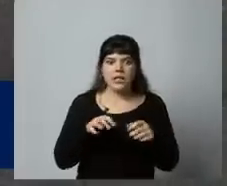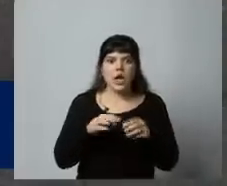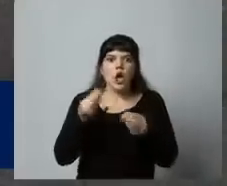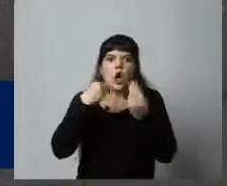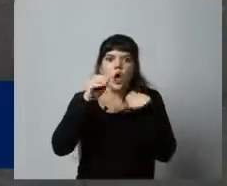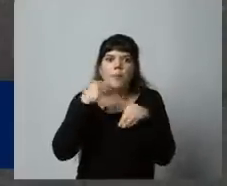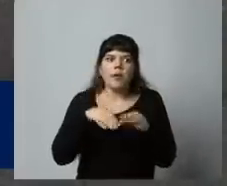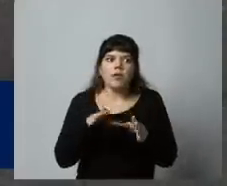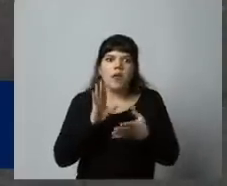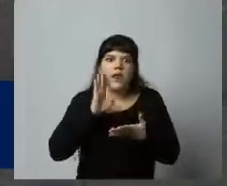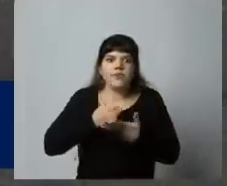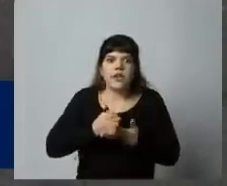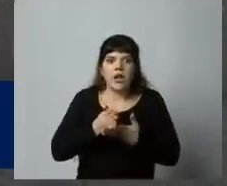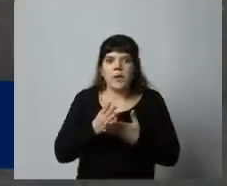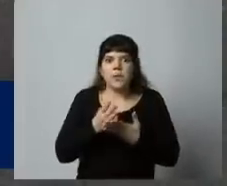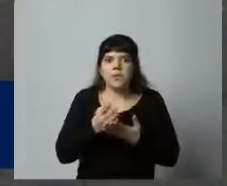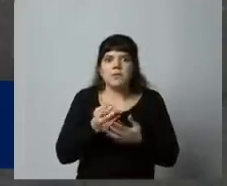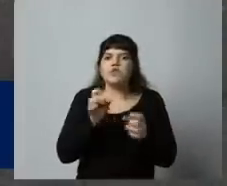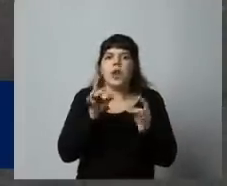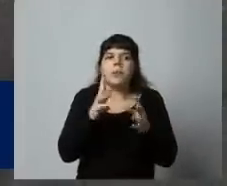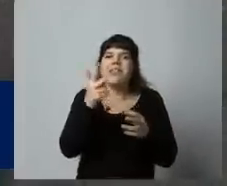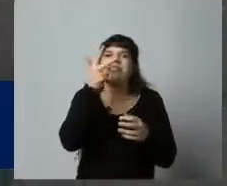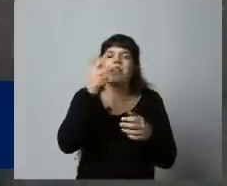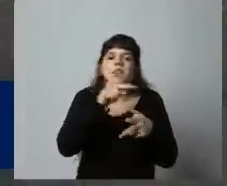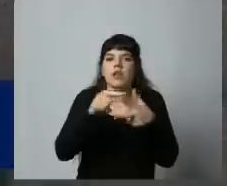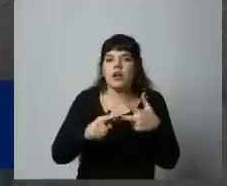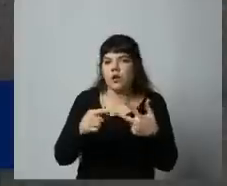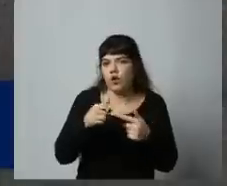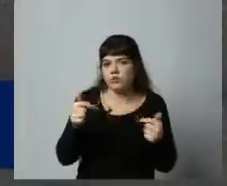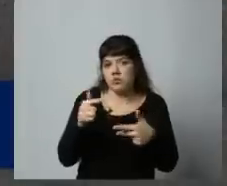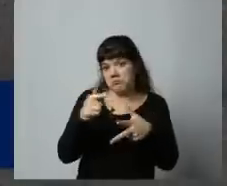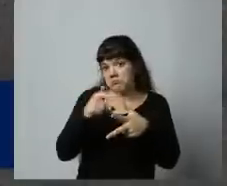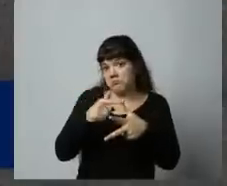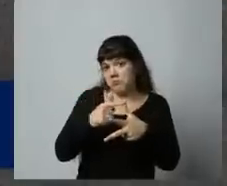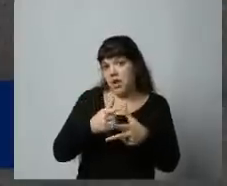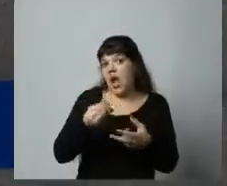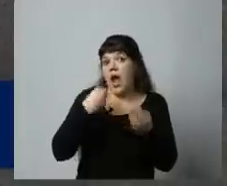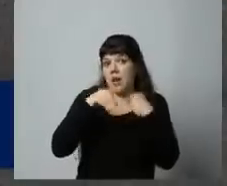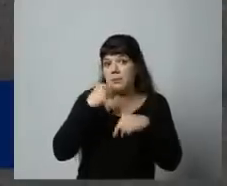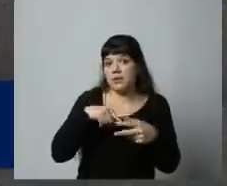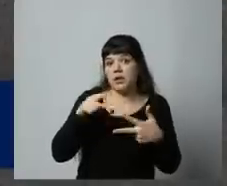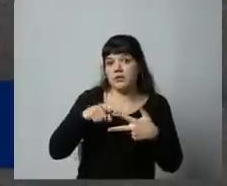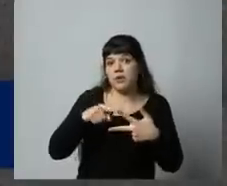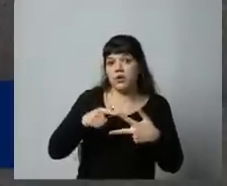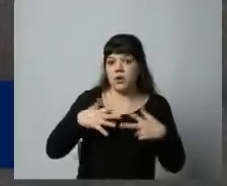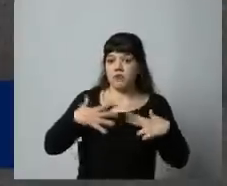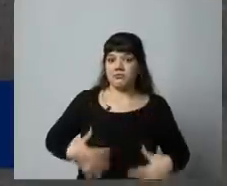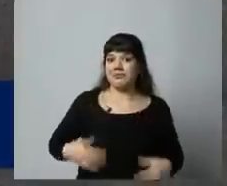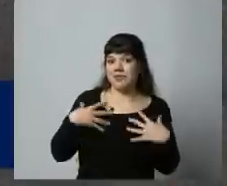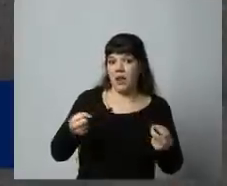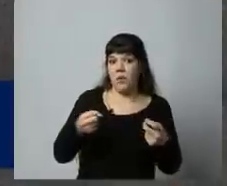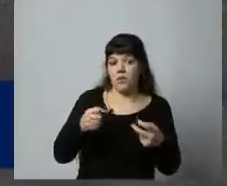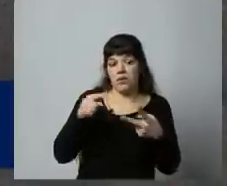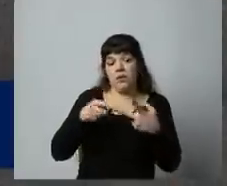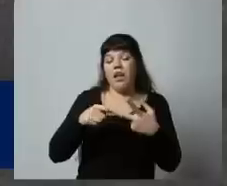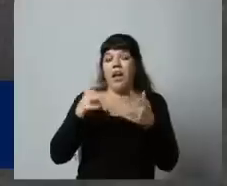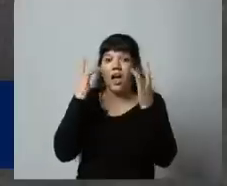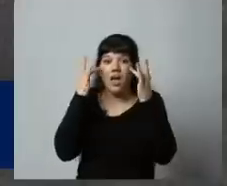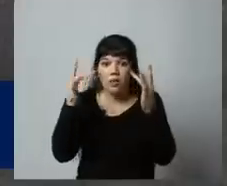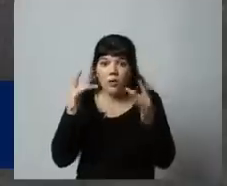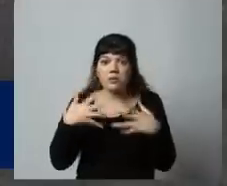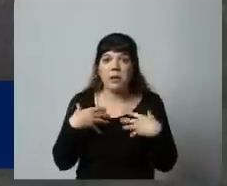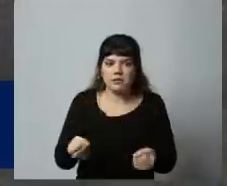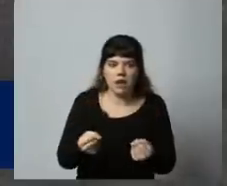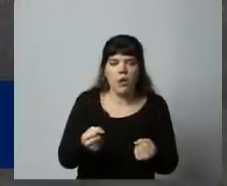a servir para tres Pines la alimentación la nutrición la educación para la salud para los